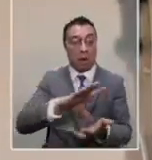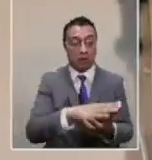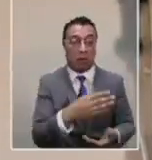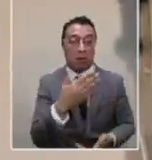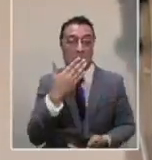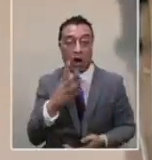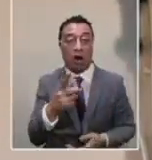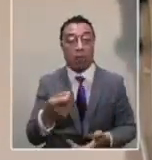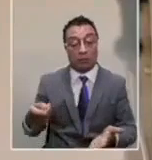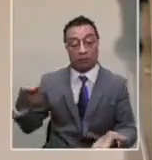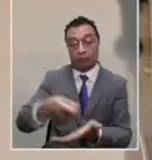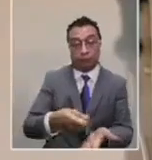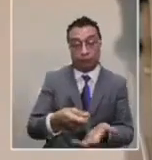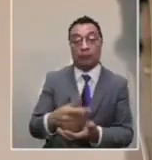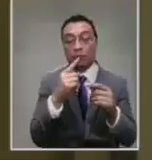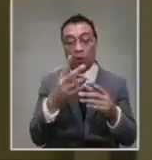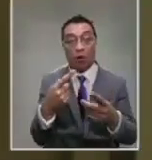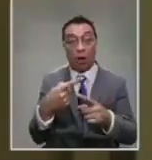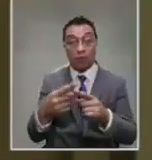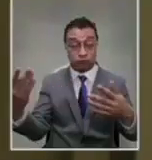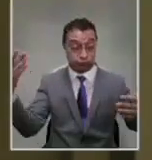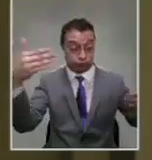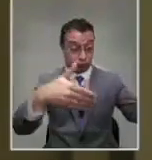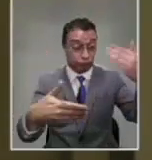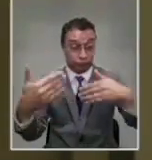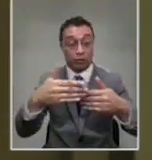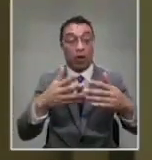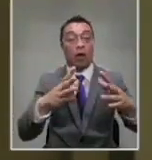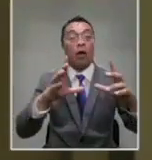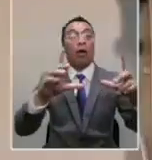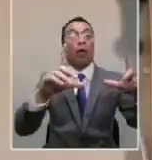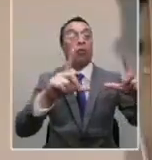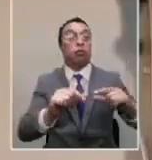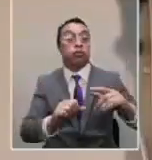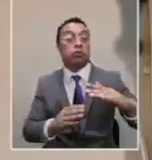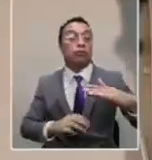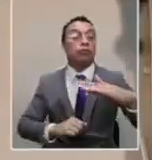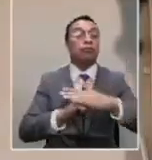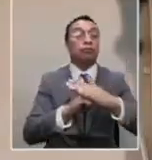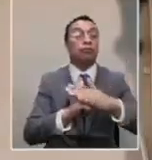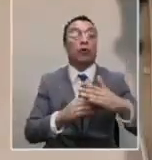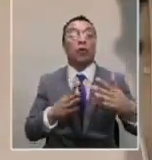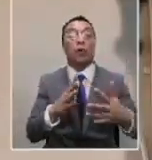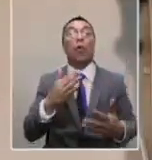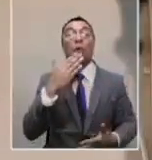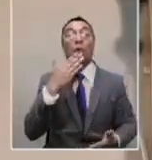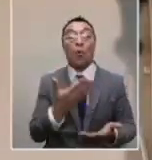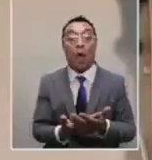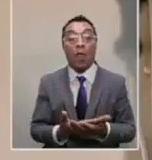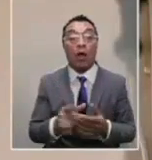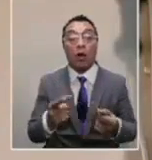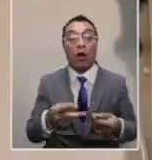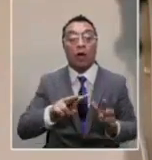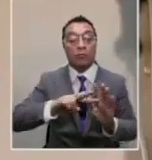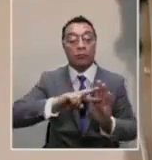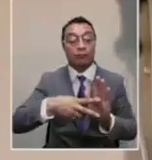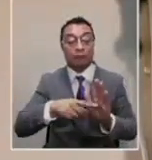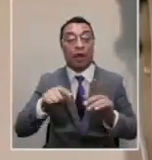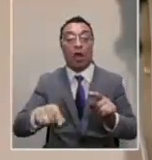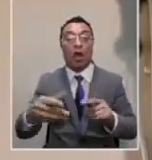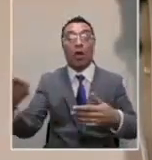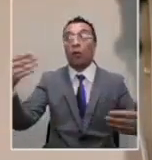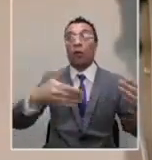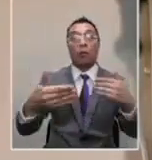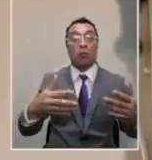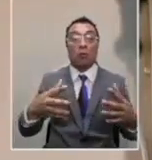que tienen los países por los capitales que traen ellos. Los flujos migratorios tienden a detenerse cuando se ven afectados, cuando cambian los factores